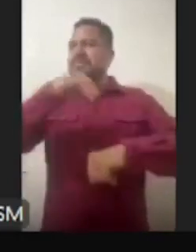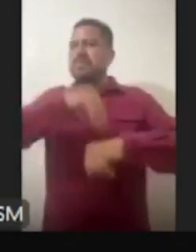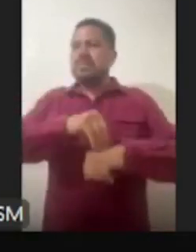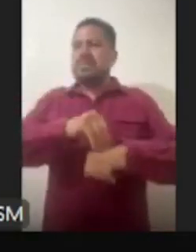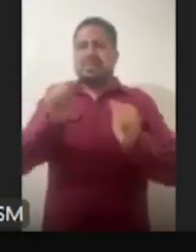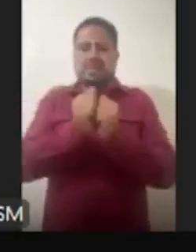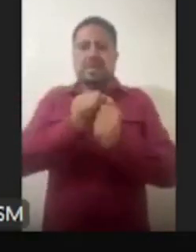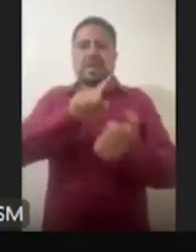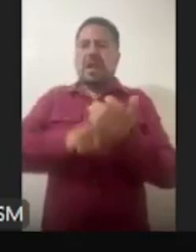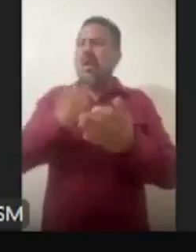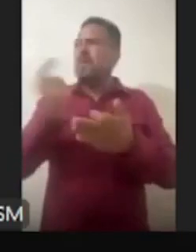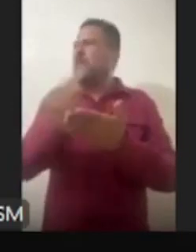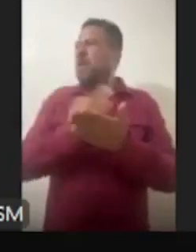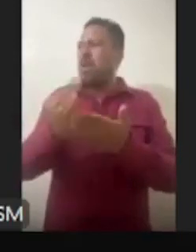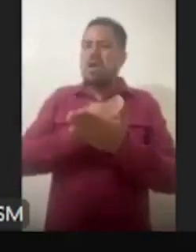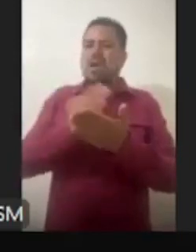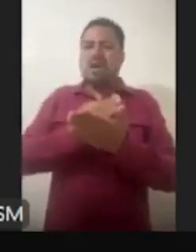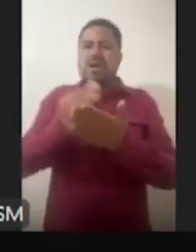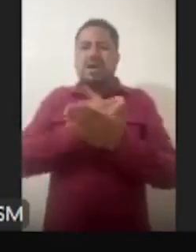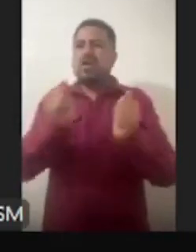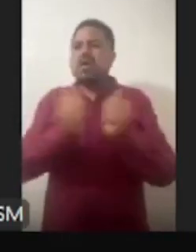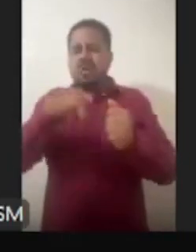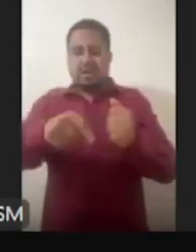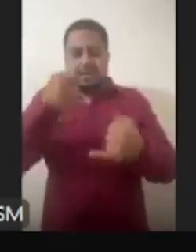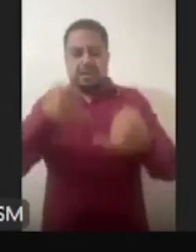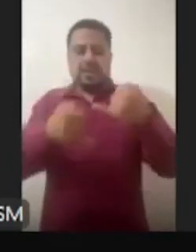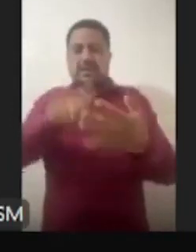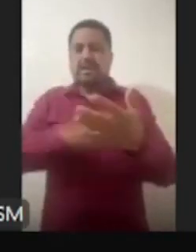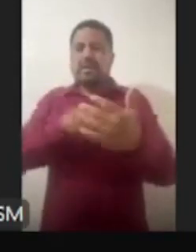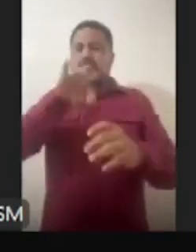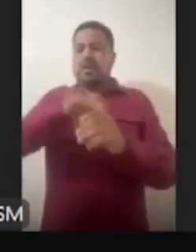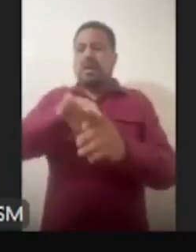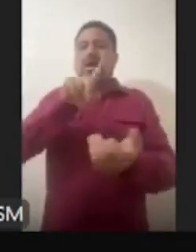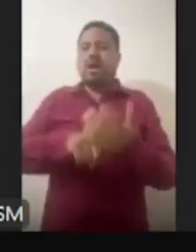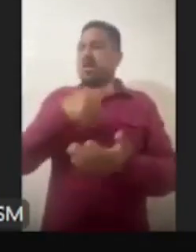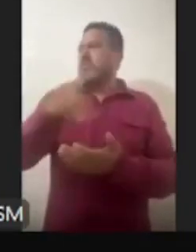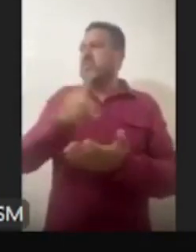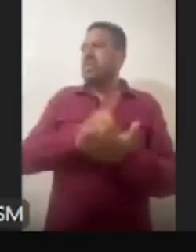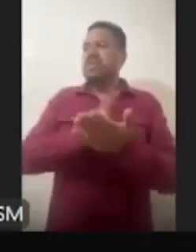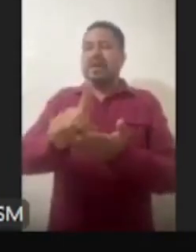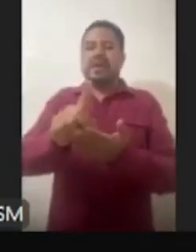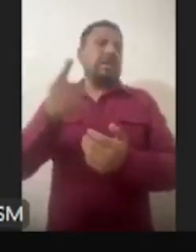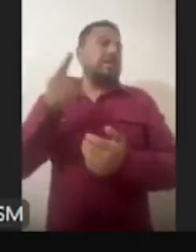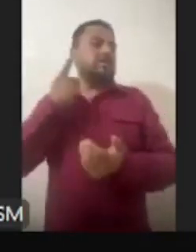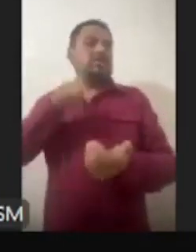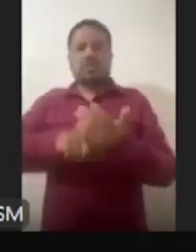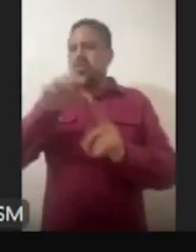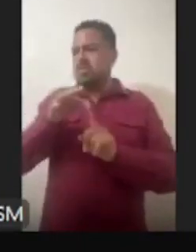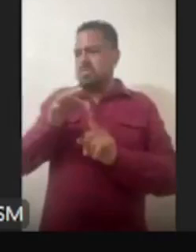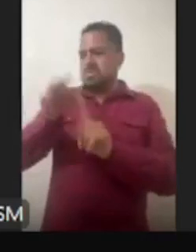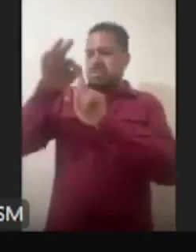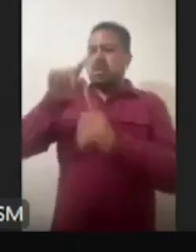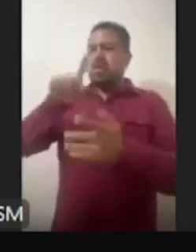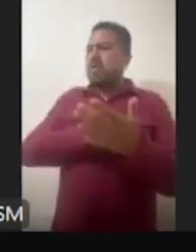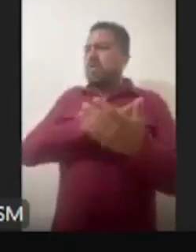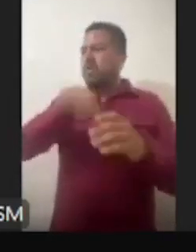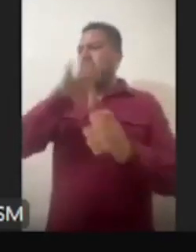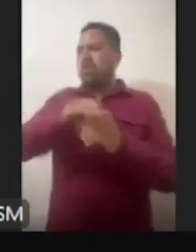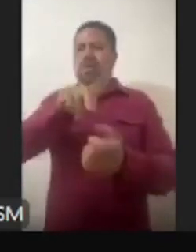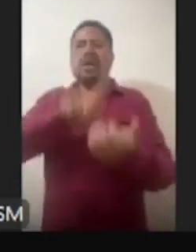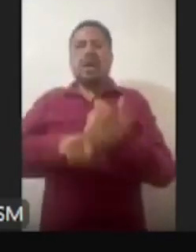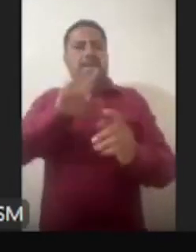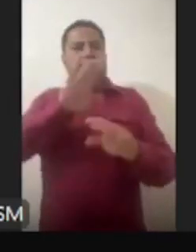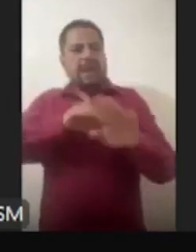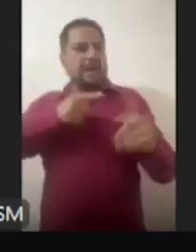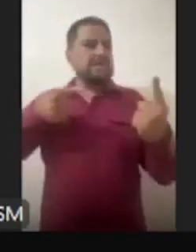parte de este tribunal electoral se le restituya en su derecho político electoral de ser votados, ordenando registrarlos de forma directa en los lugares 1 y 2 de la